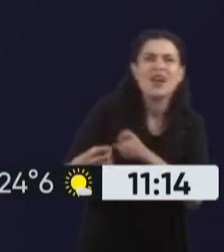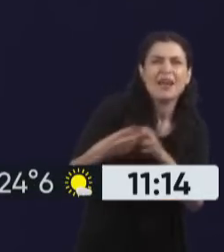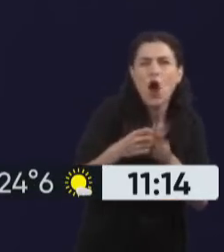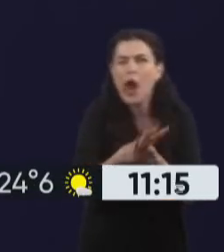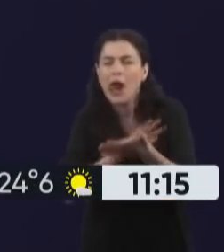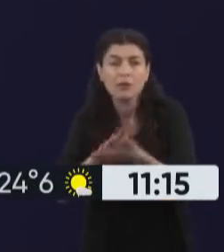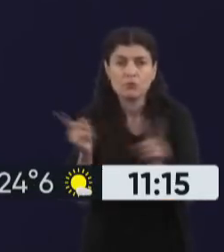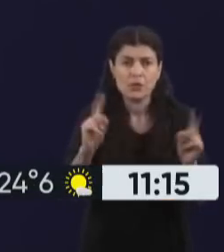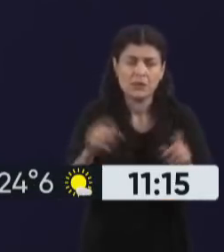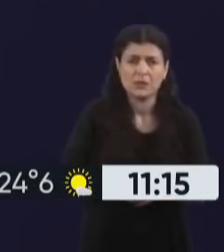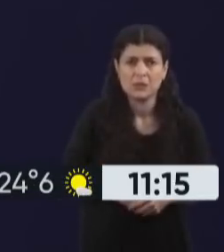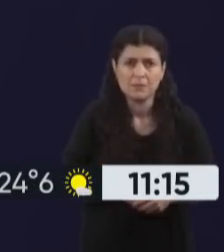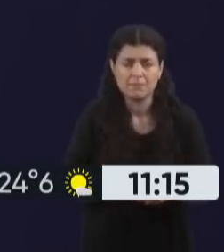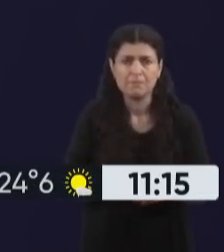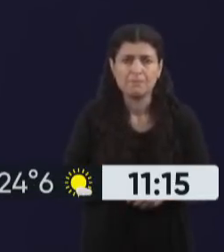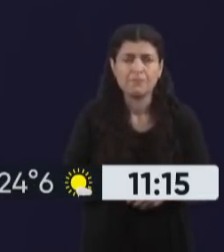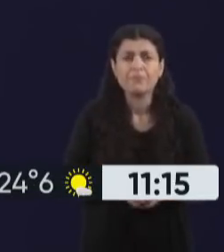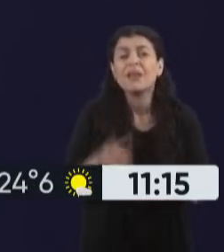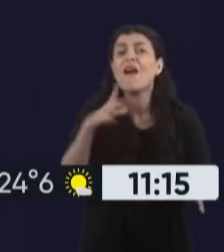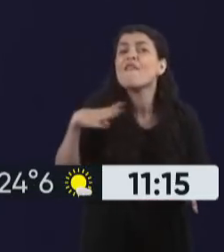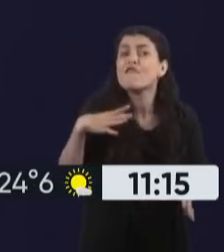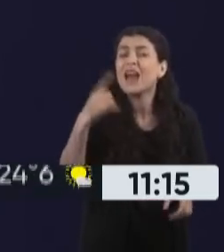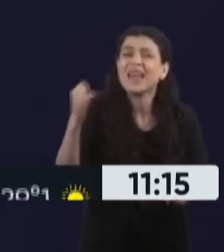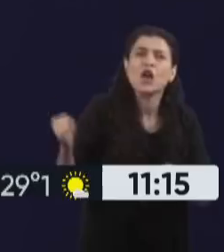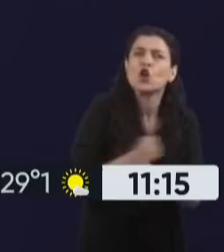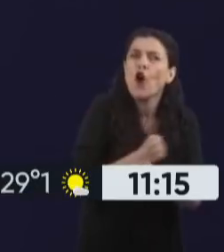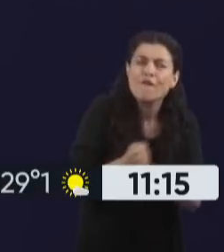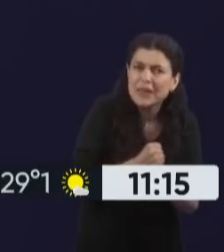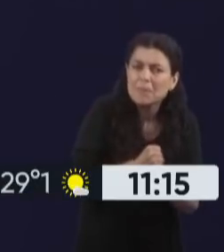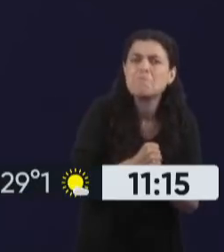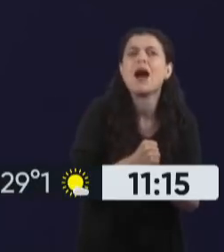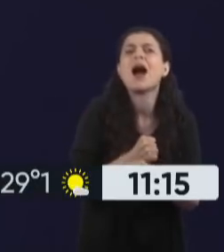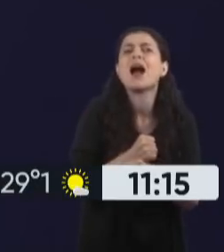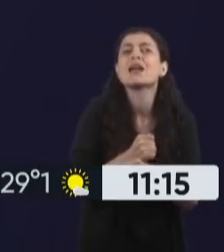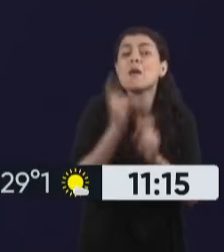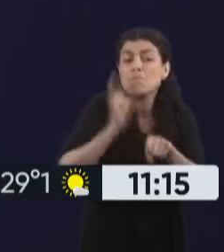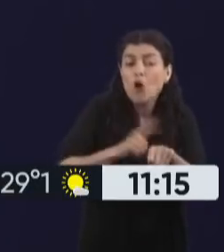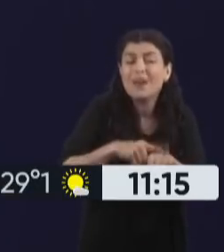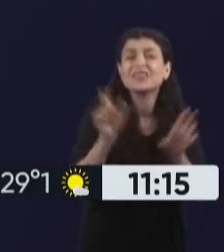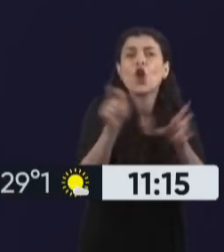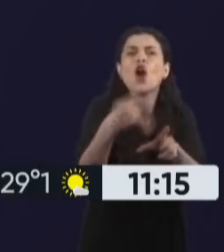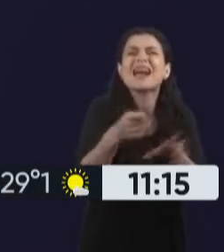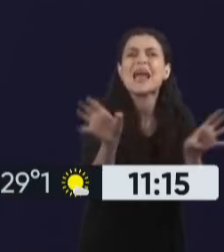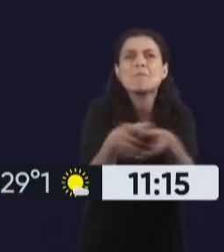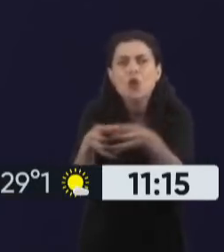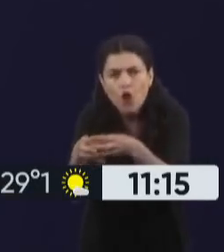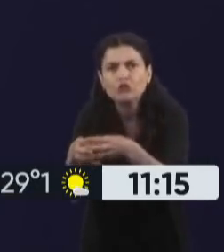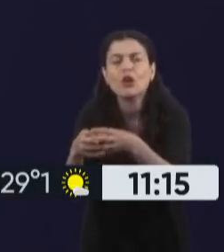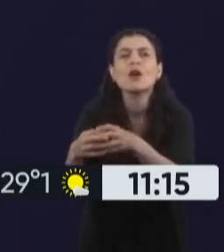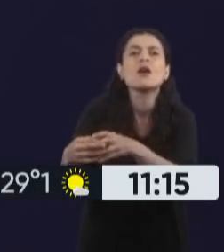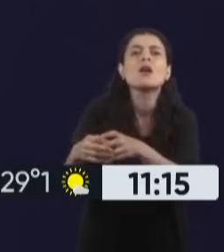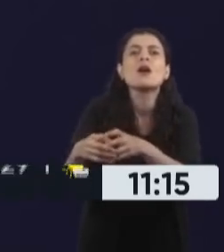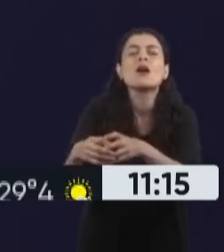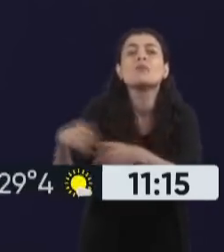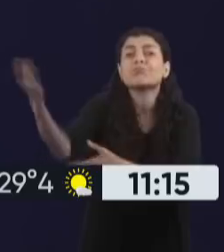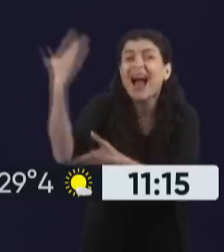aerolíneas. Falta aún que esto esté ratificado entiendo que por las asambleas de cada gremio, y en virtud de ello se seguirá